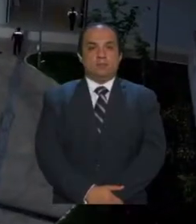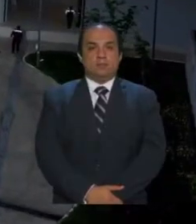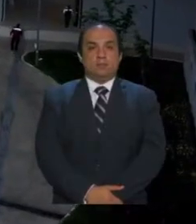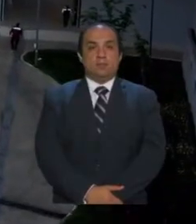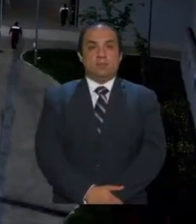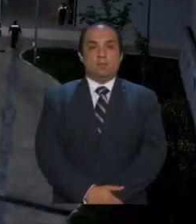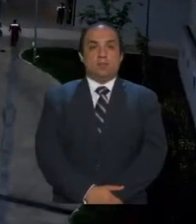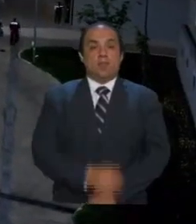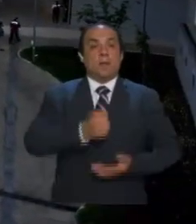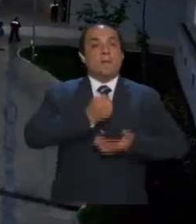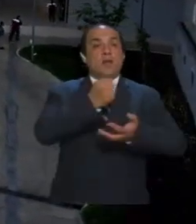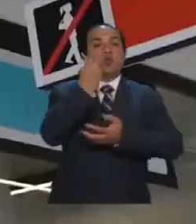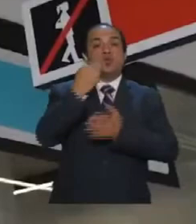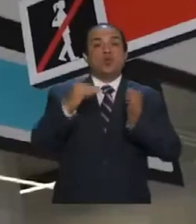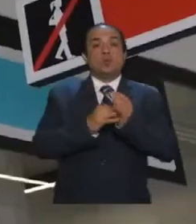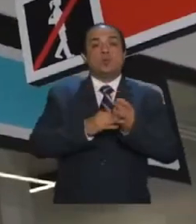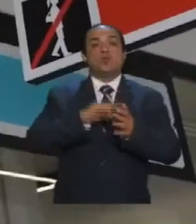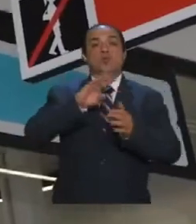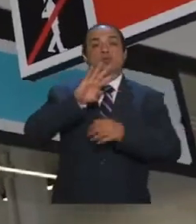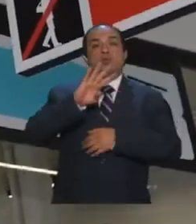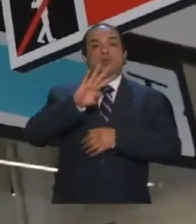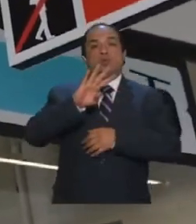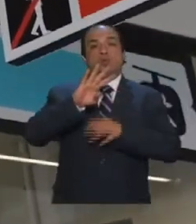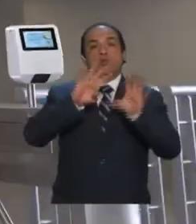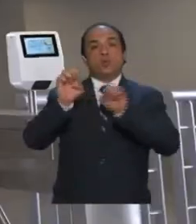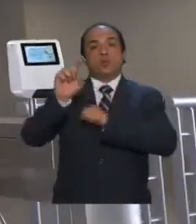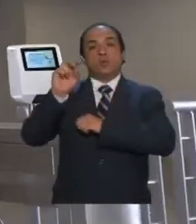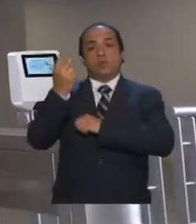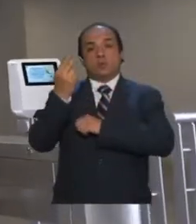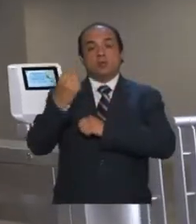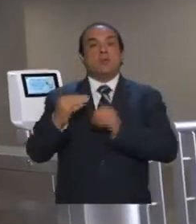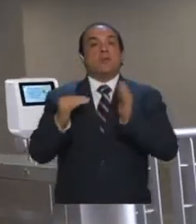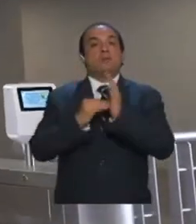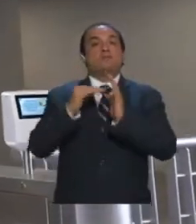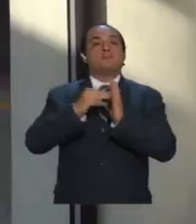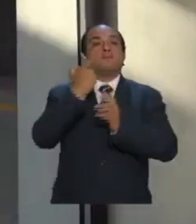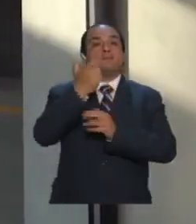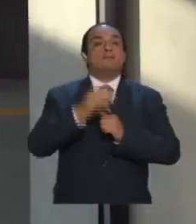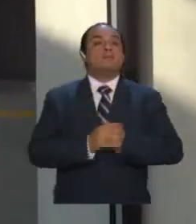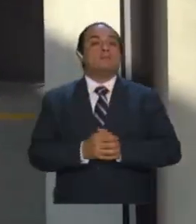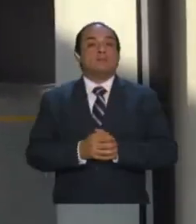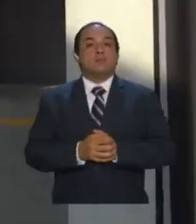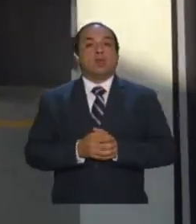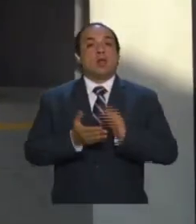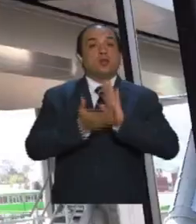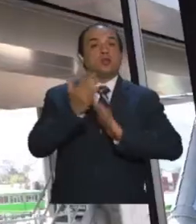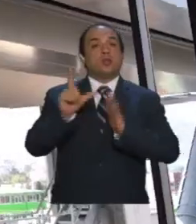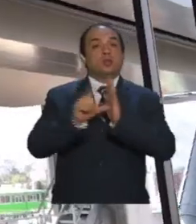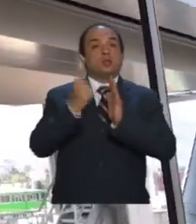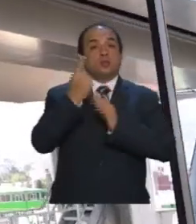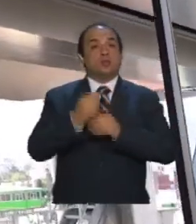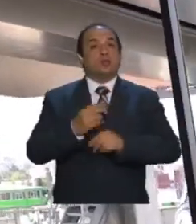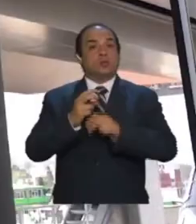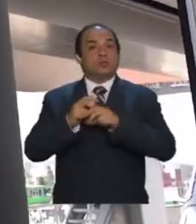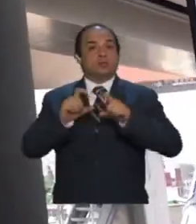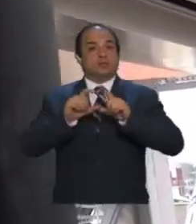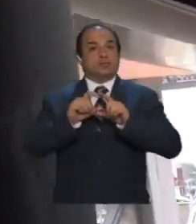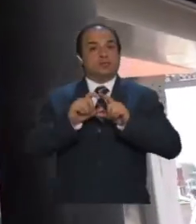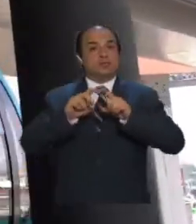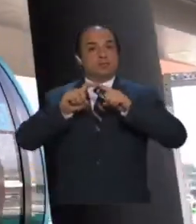Se invirtieron 2.925 millones de pesos en la construcción de la línea 1 del cablebús.